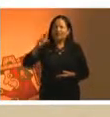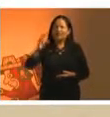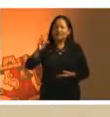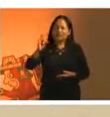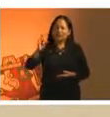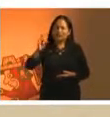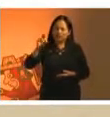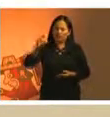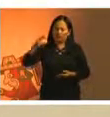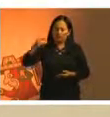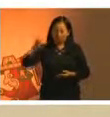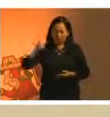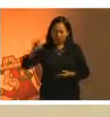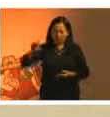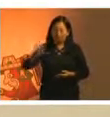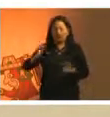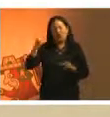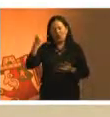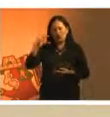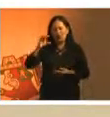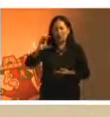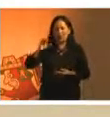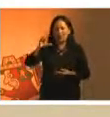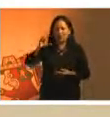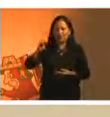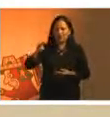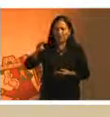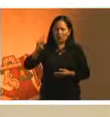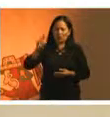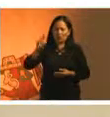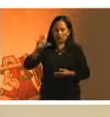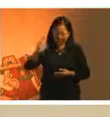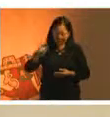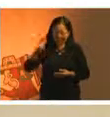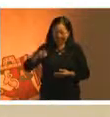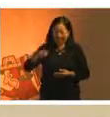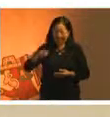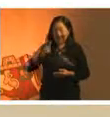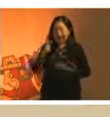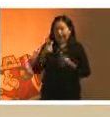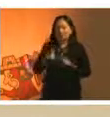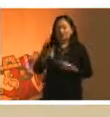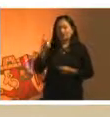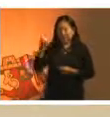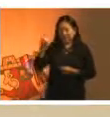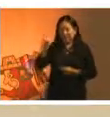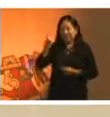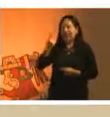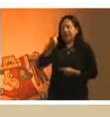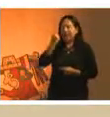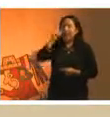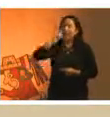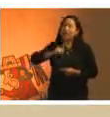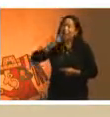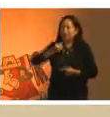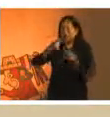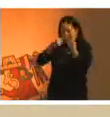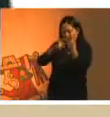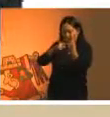había pasado ya por el partido comunista en la ciudad de méxico volvió me chocan y con primo tapia y otros empezaron a organizar